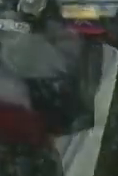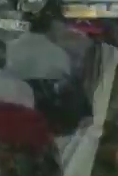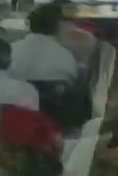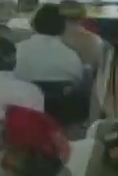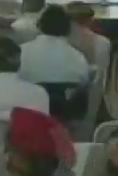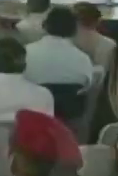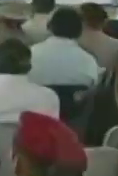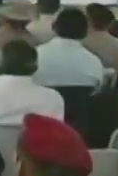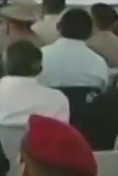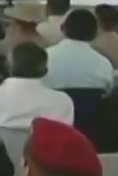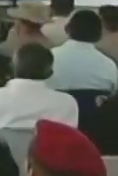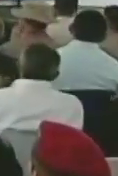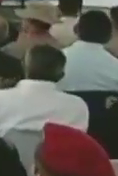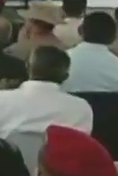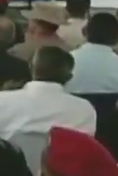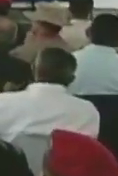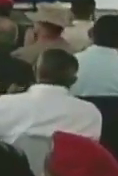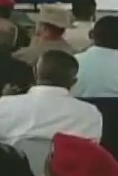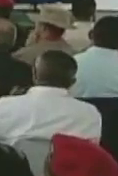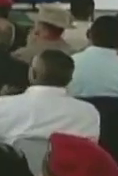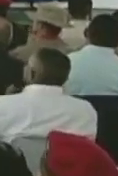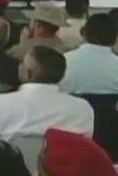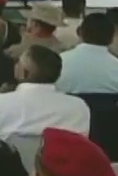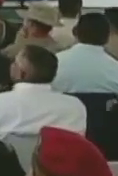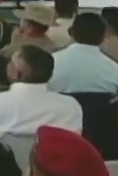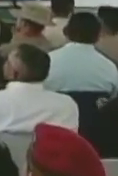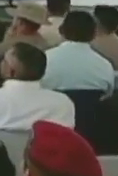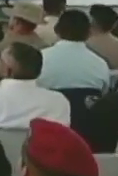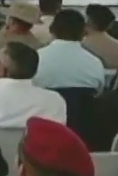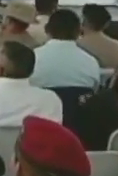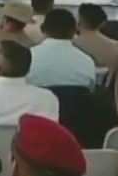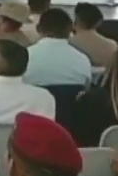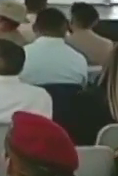Y cada vez, fíjense ustedes, Venezuela,